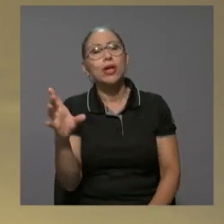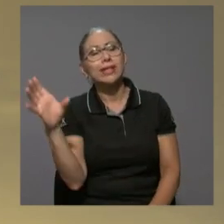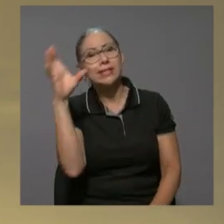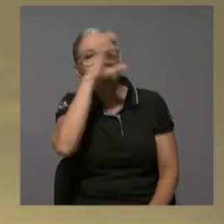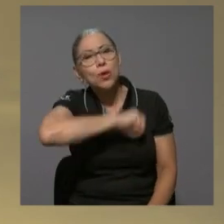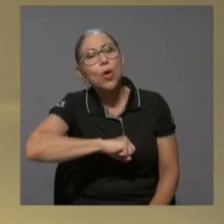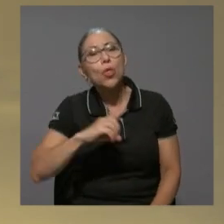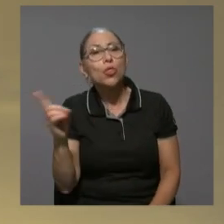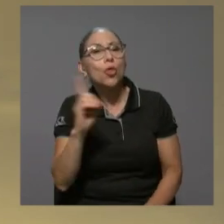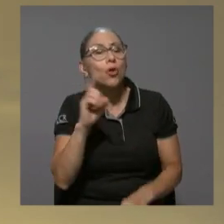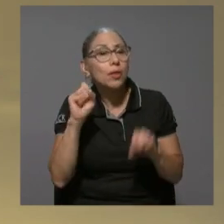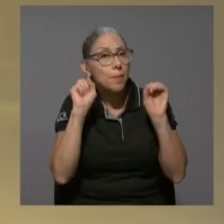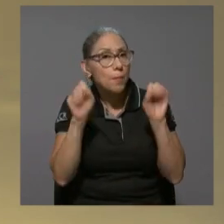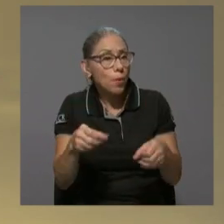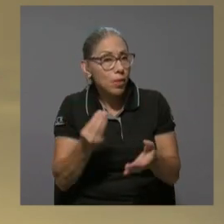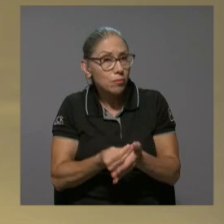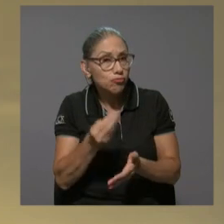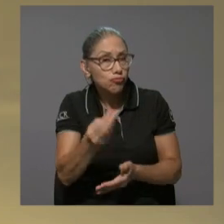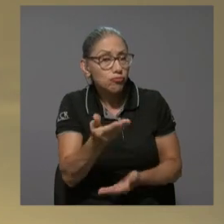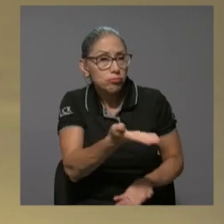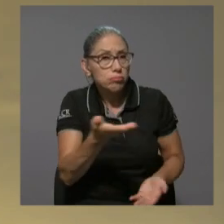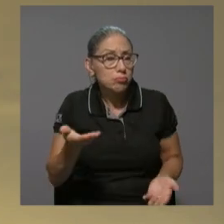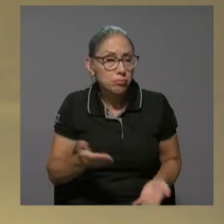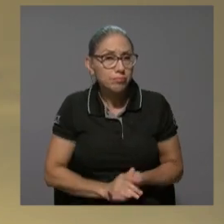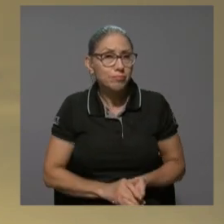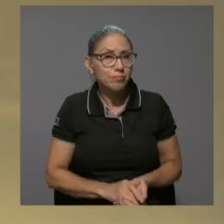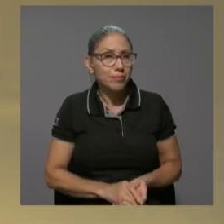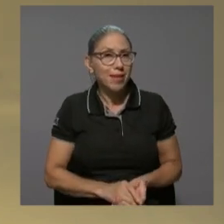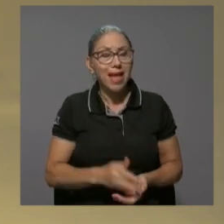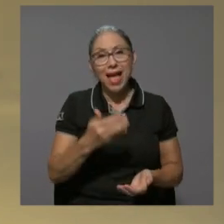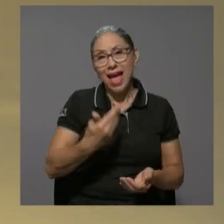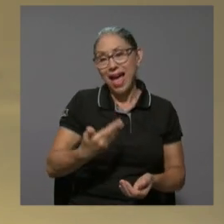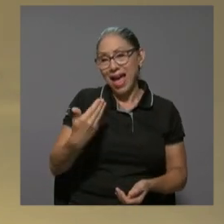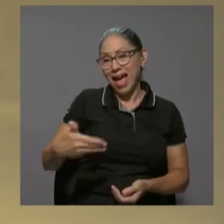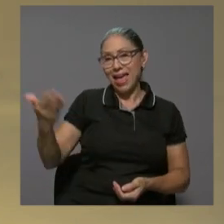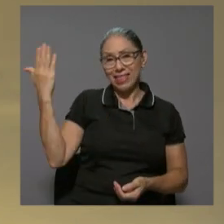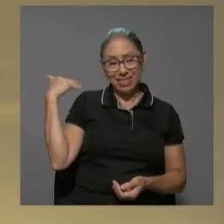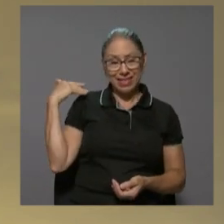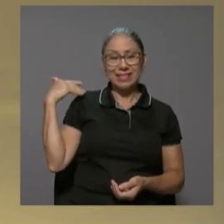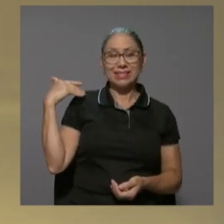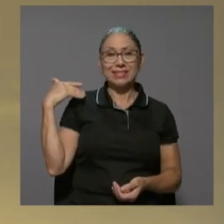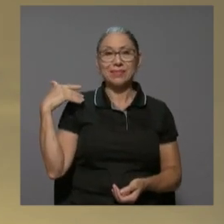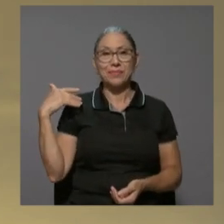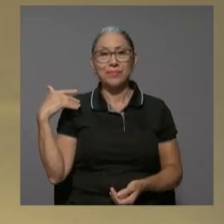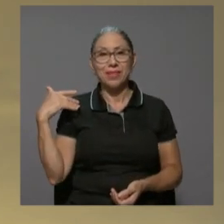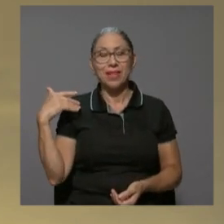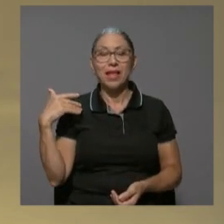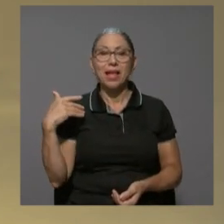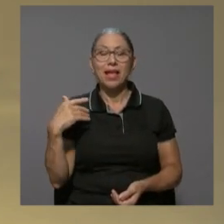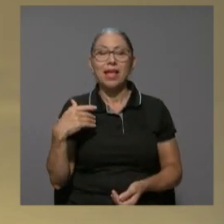pueden conseguir las cosas. La trivial antes era en